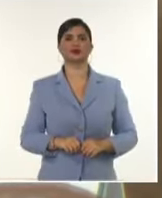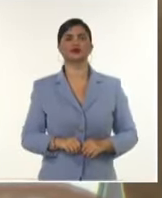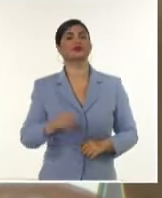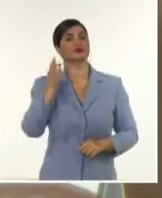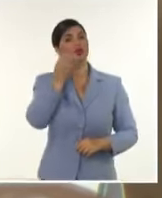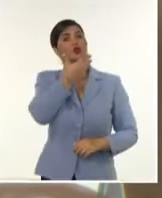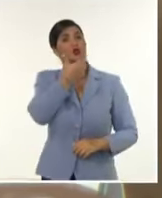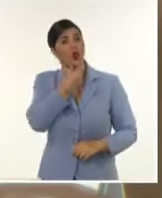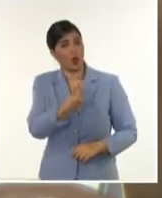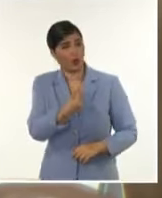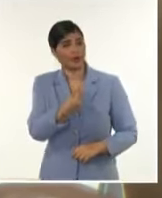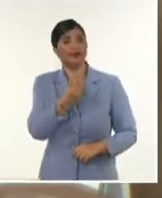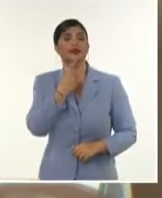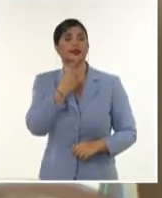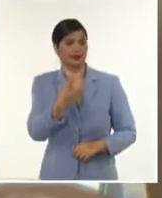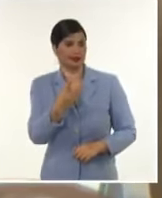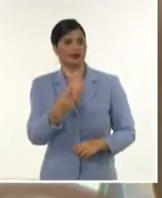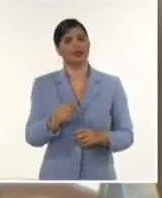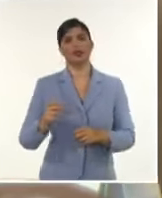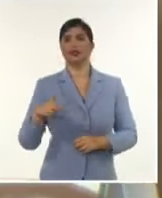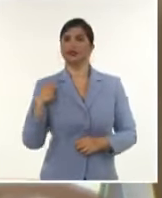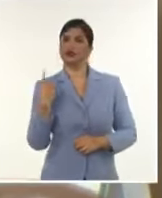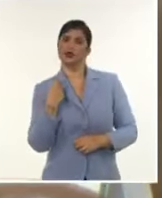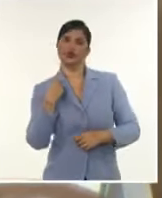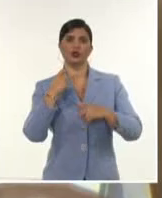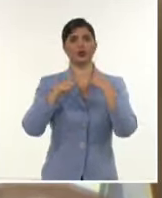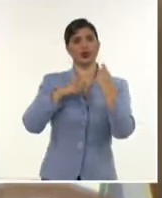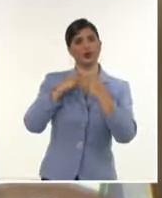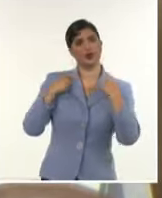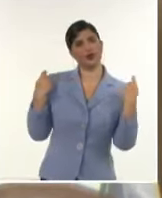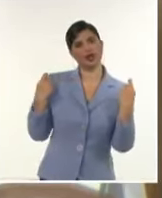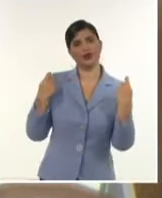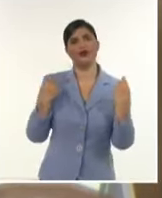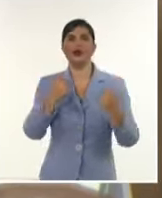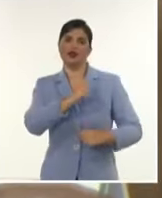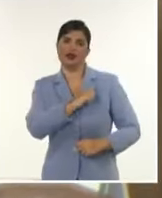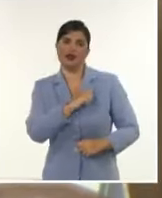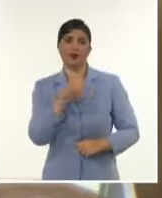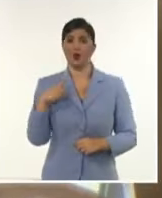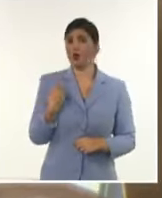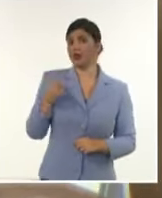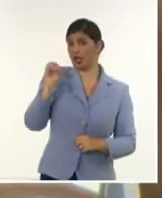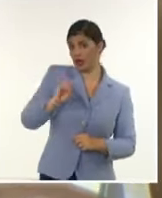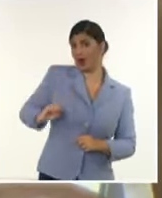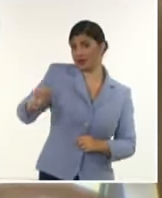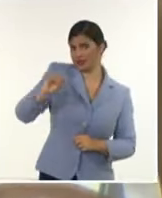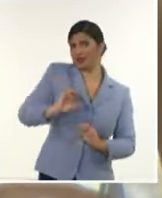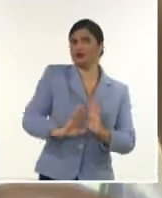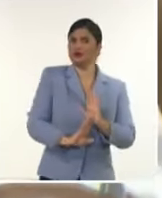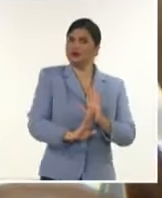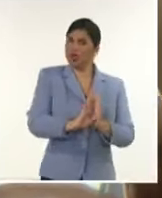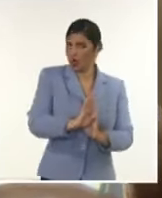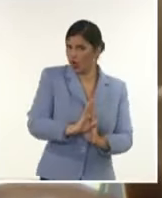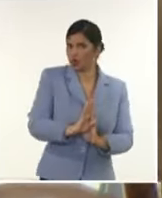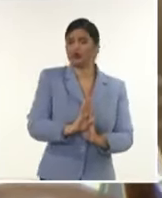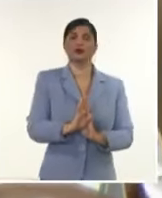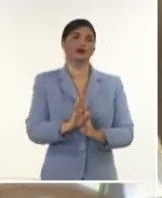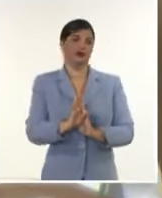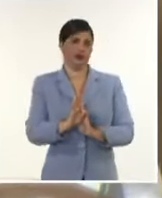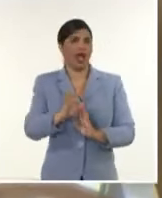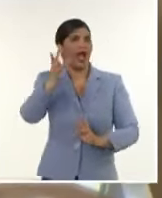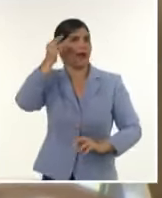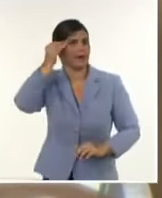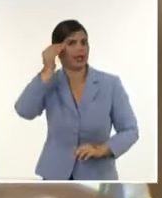que se les dan, porque como dijo nuestro comandante en jefe Fidel Castro Ruz, la cultura es lo primero que hay que salvar. Pues vamos a